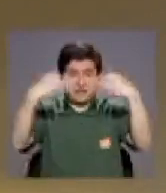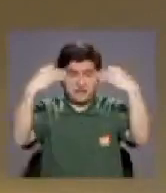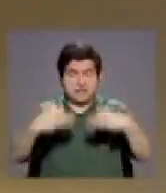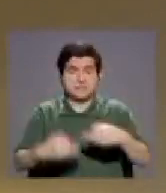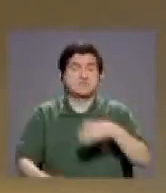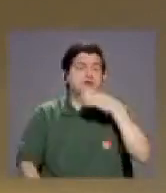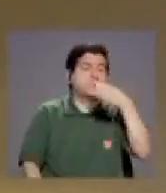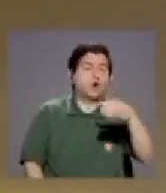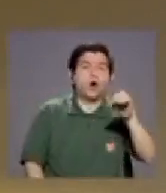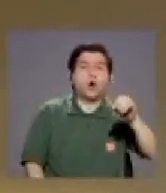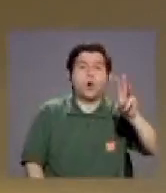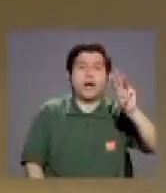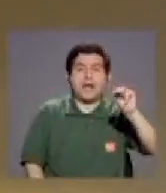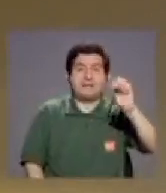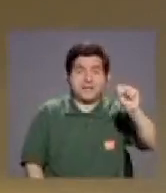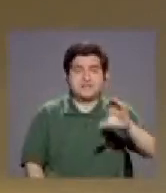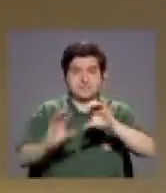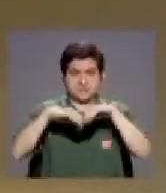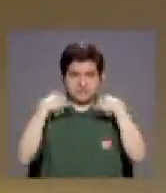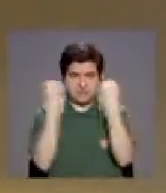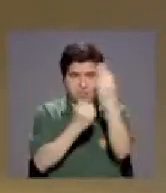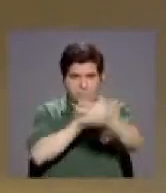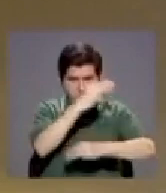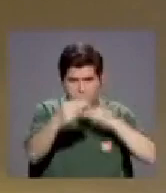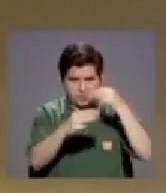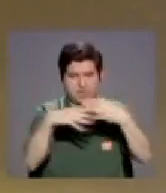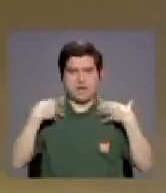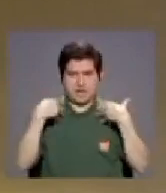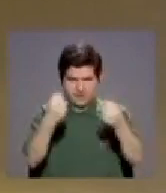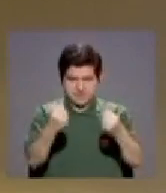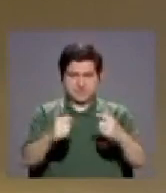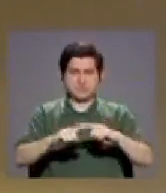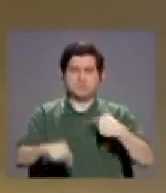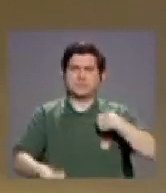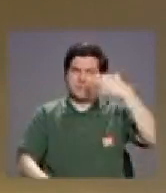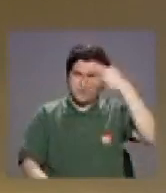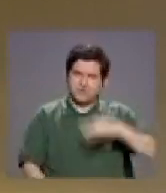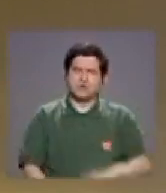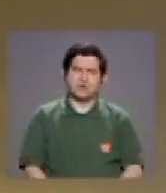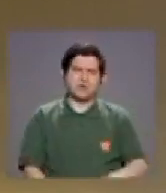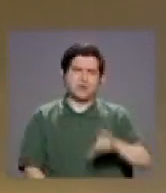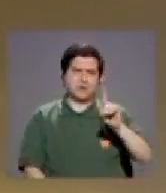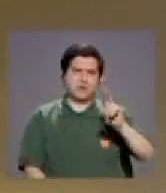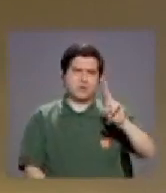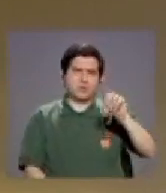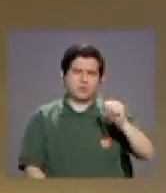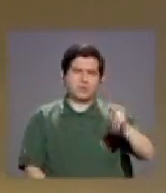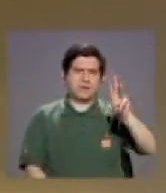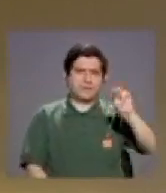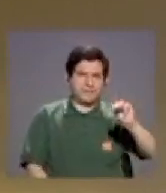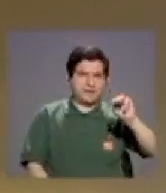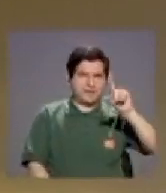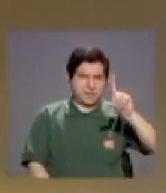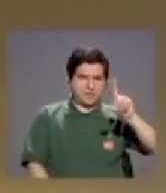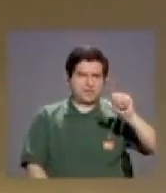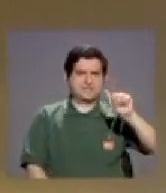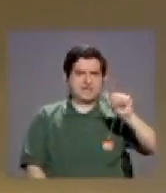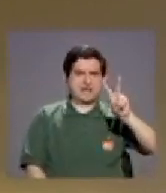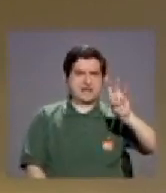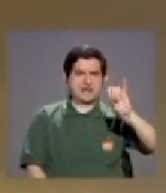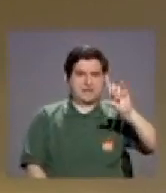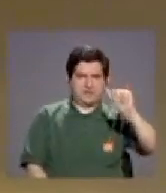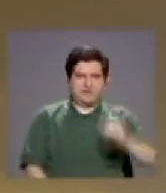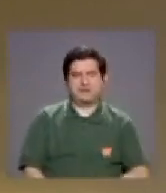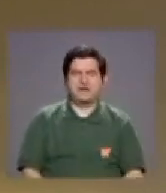sugiere la OMS, pero yo creo, doctora, que el tema de las vacunas no solo